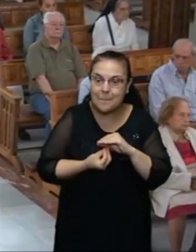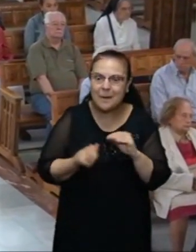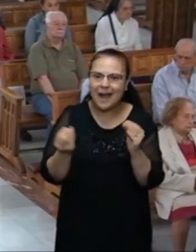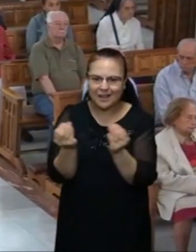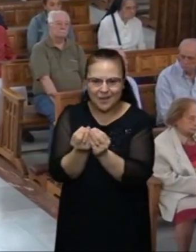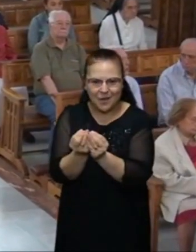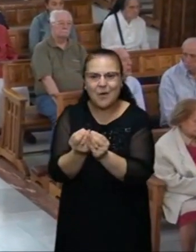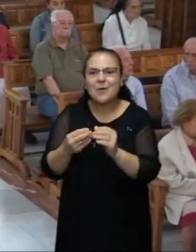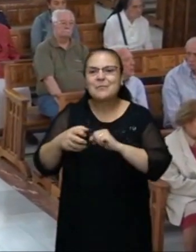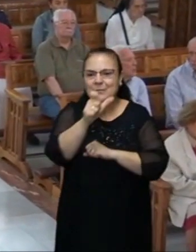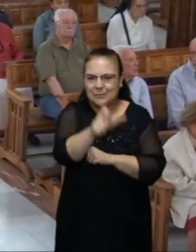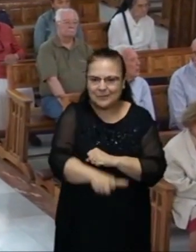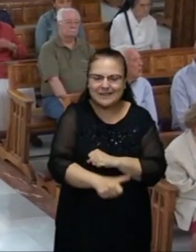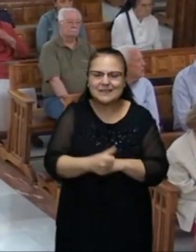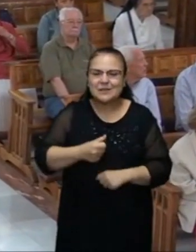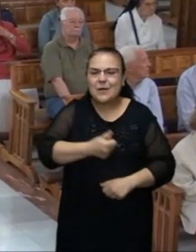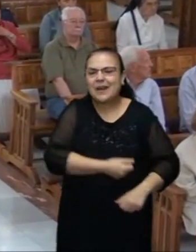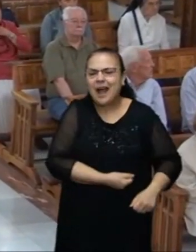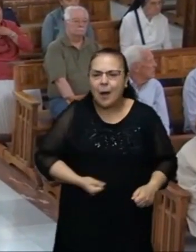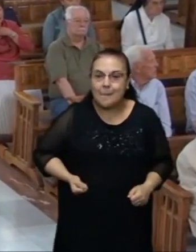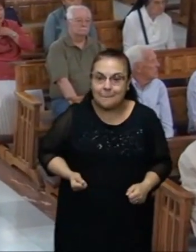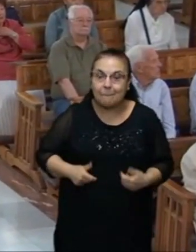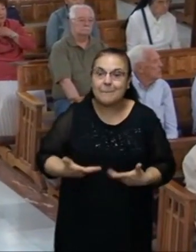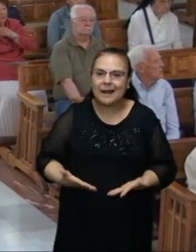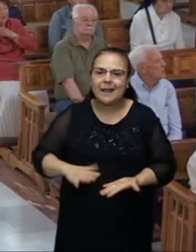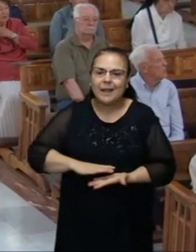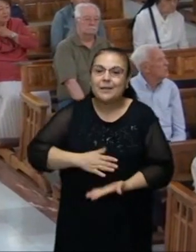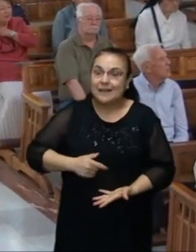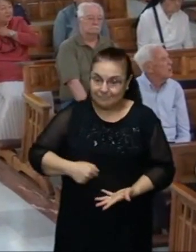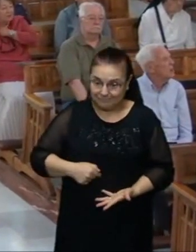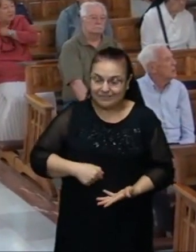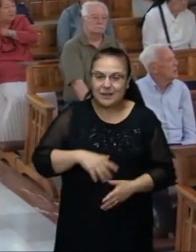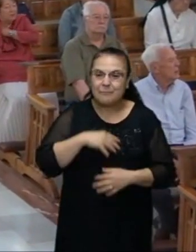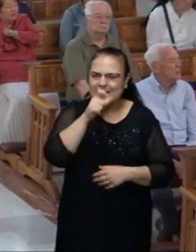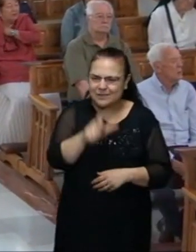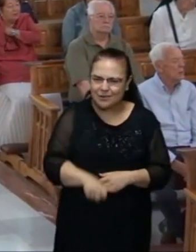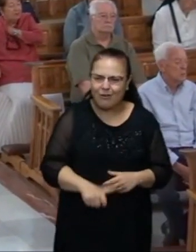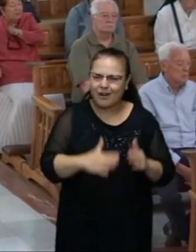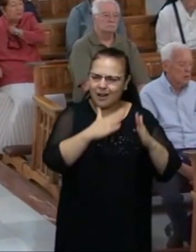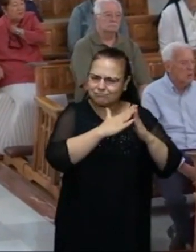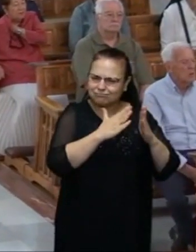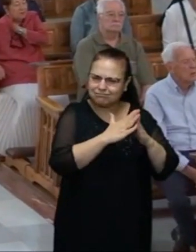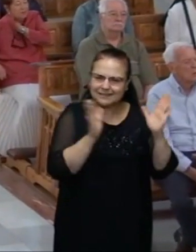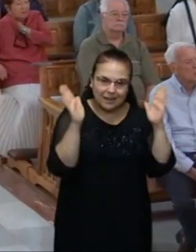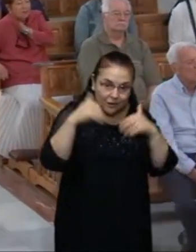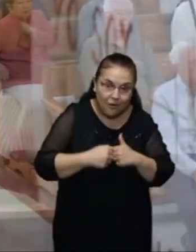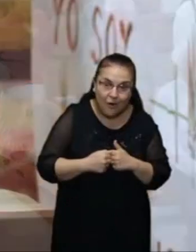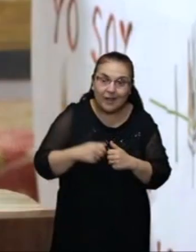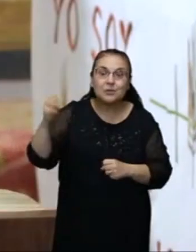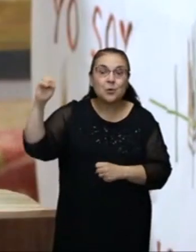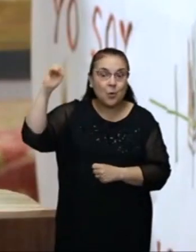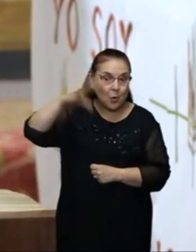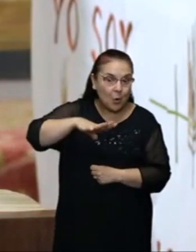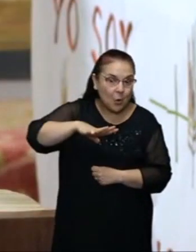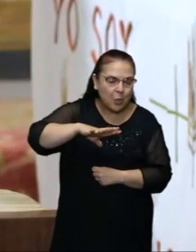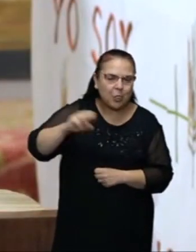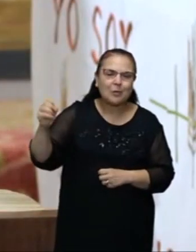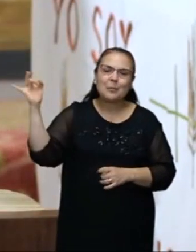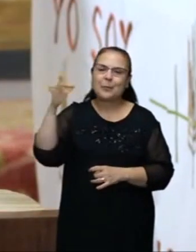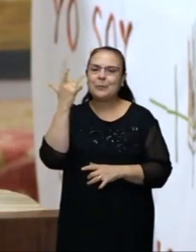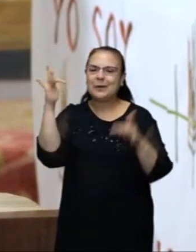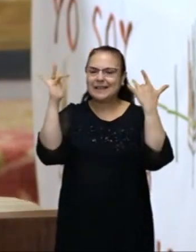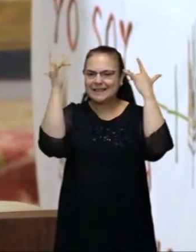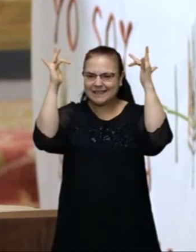el hambriento y sacies el estómago del indigente, brillará tu luz en las tinieblas, tu oscuridad